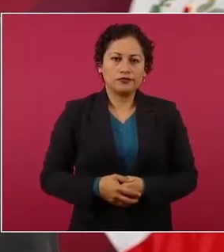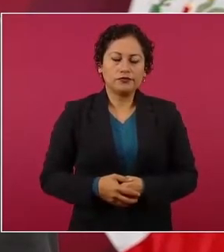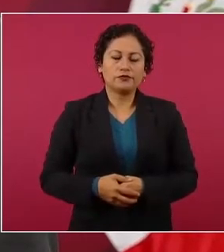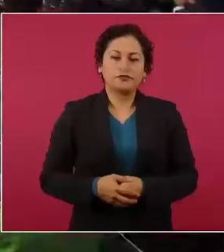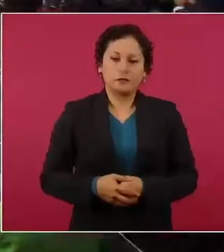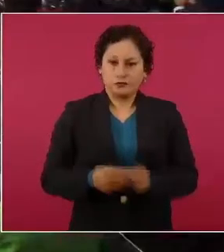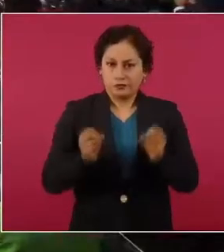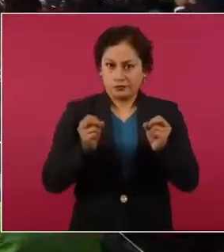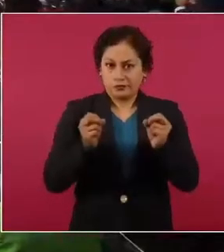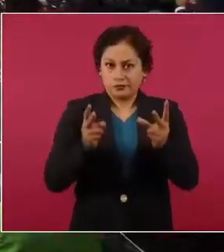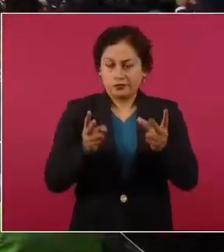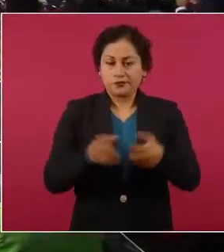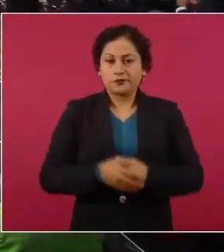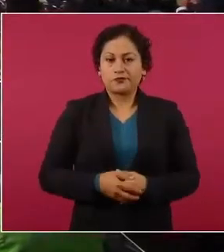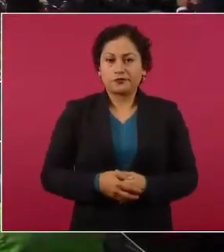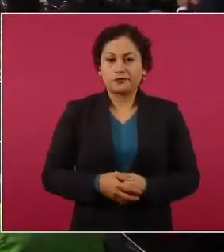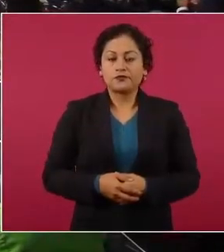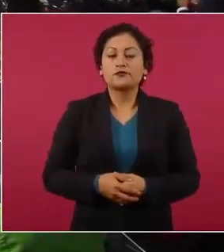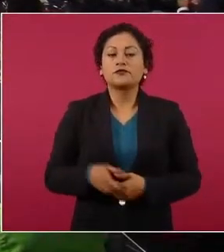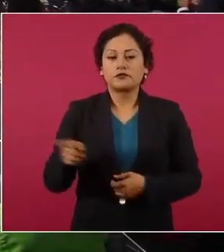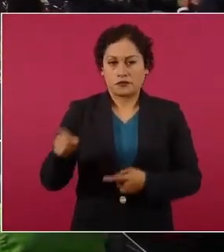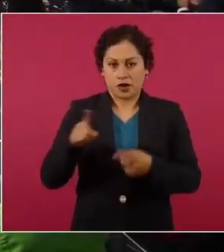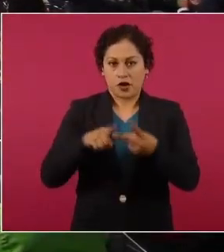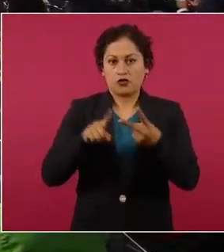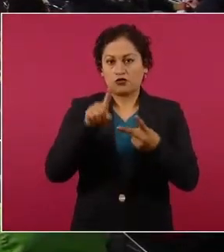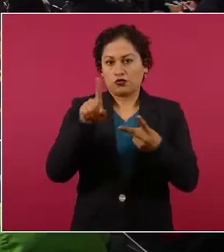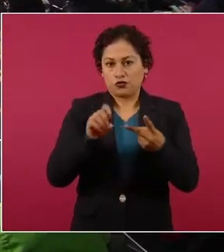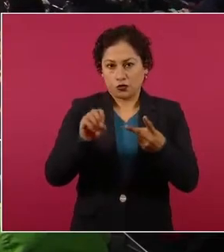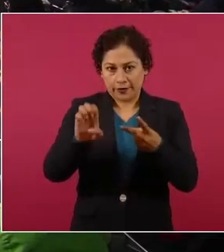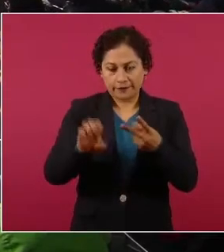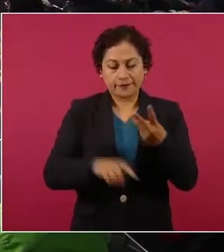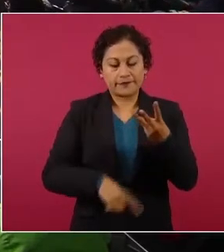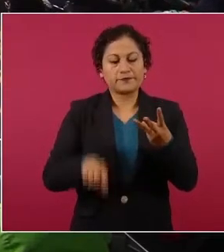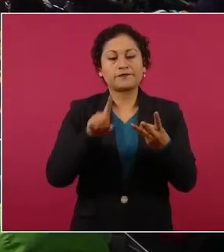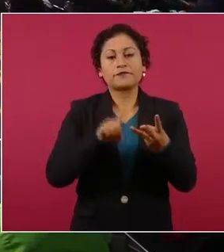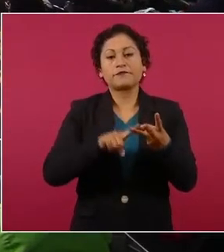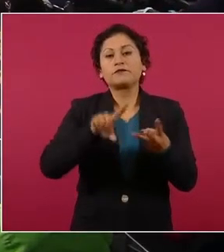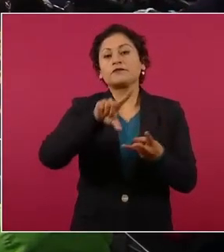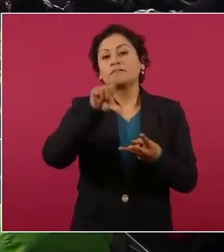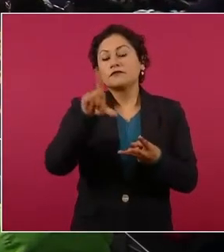Muy bien, Zoé va a hablar de eso y luego